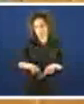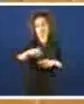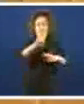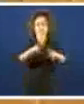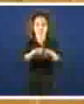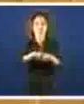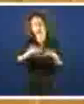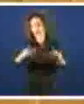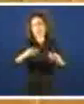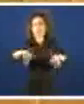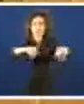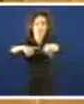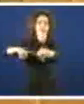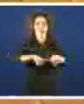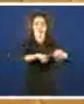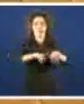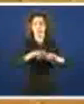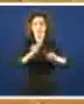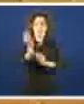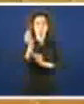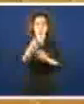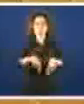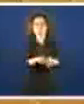francamente. Non foi así.